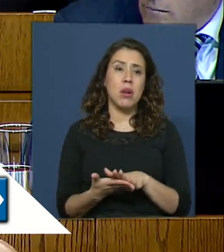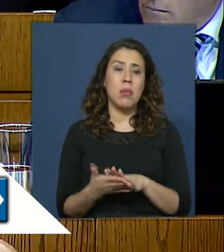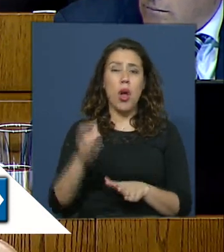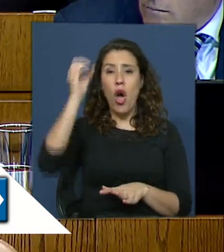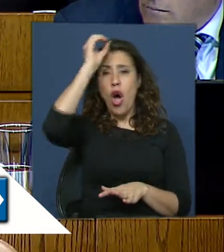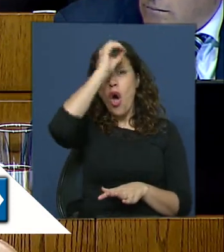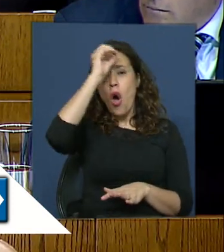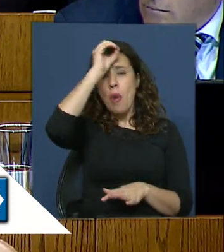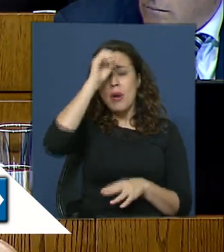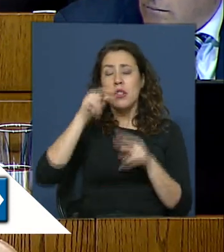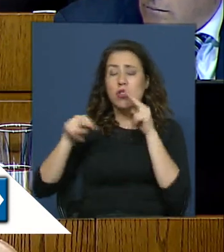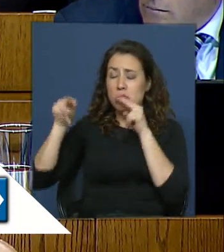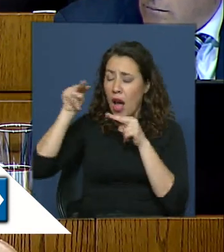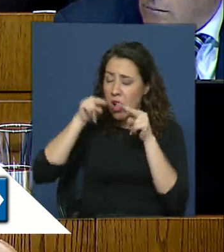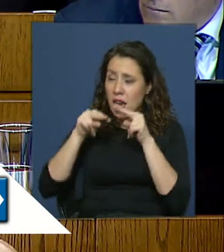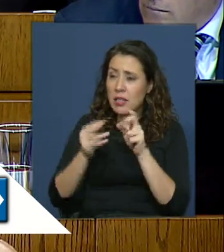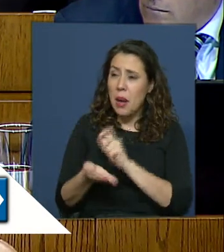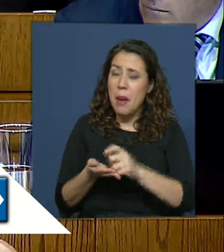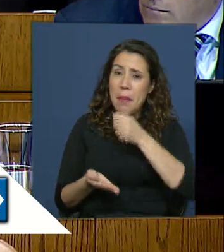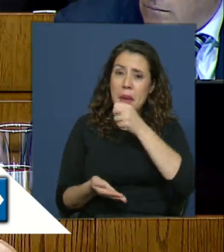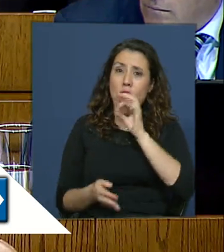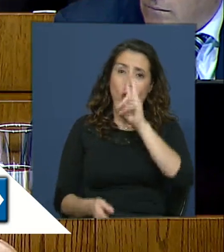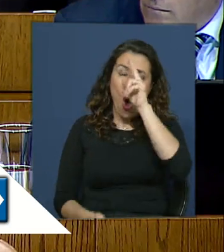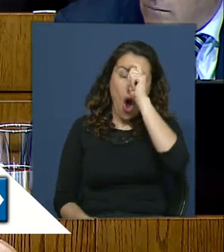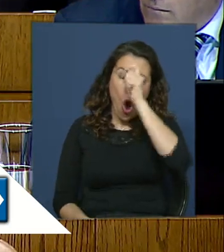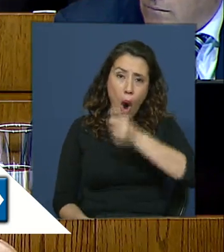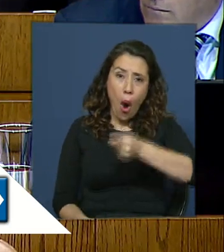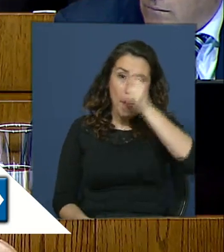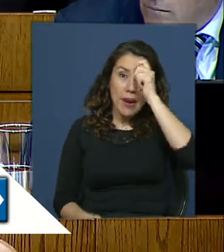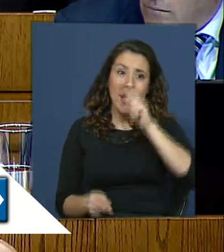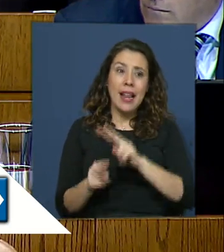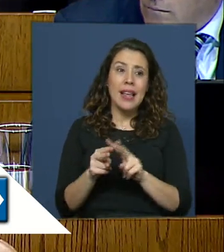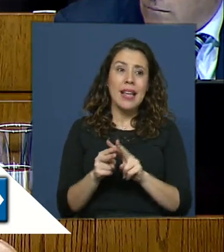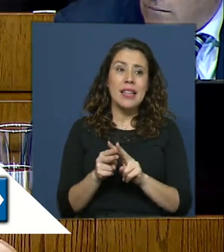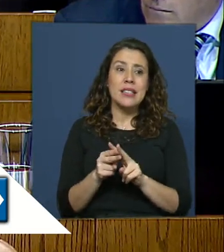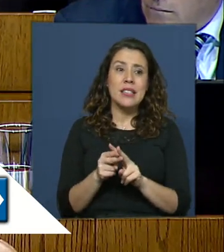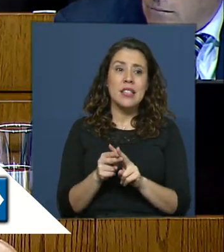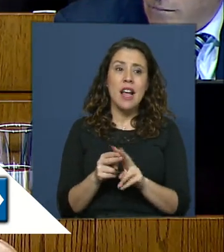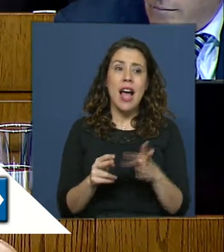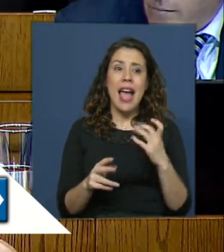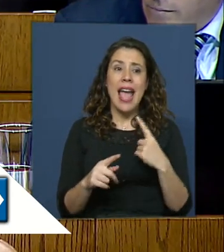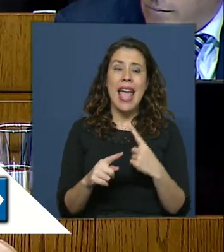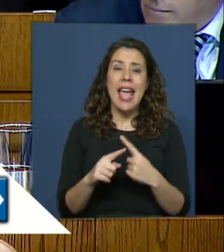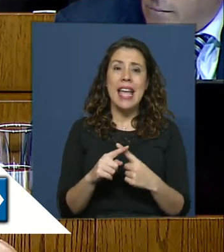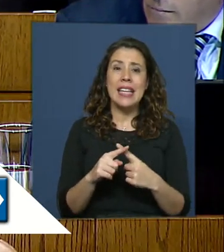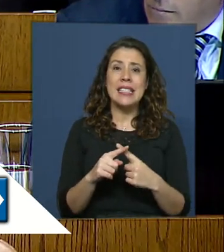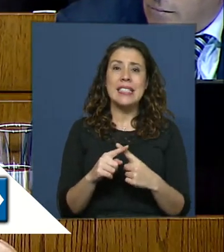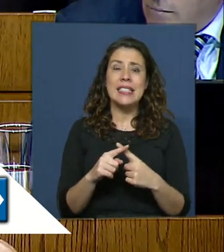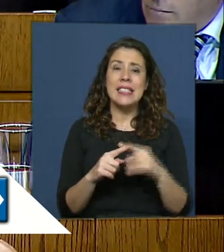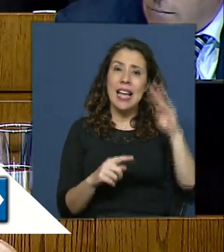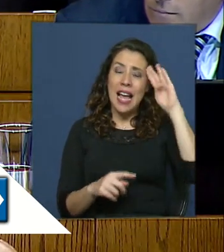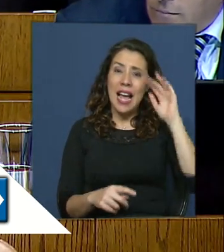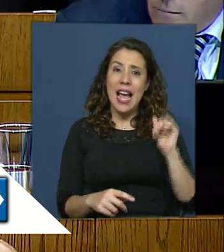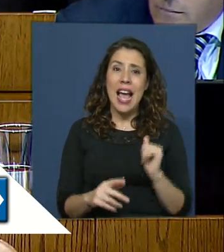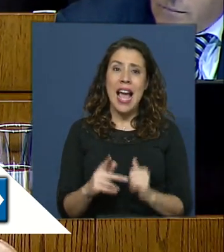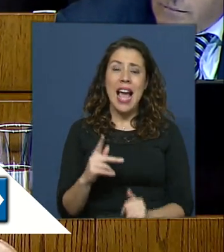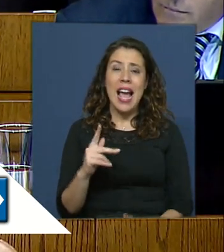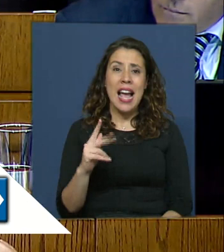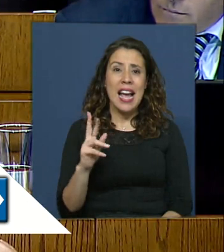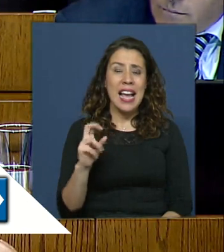y un análisis periodísticos o un homenaje como el rendido por el ex brigadier de ejército Miguel